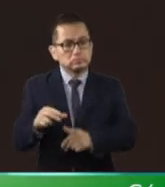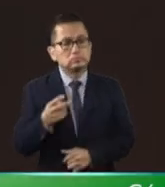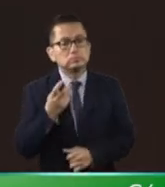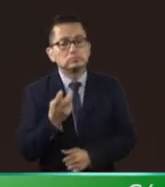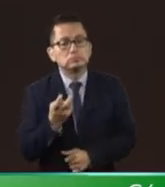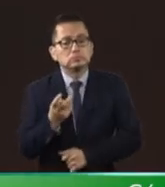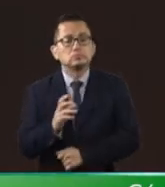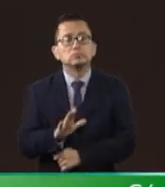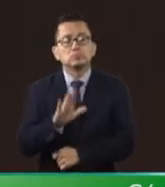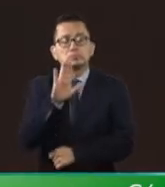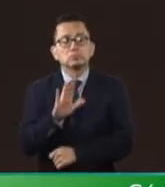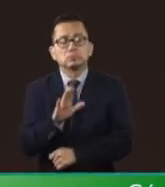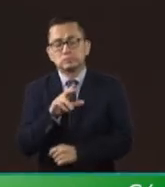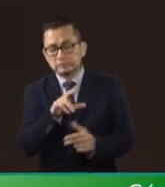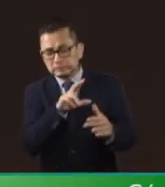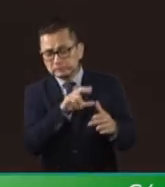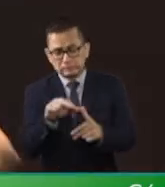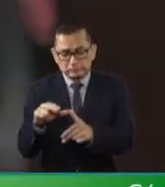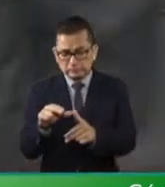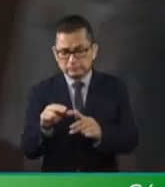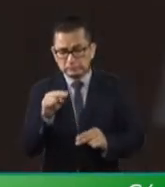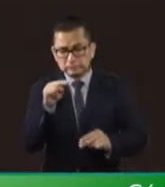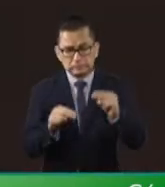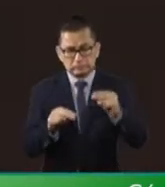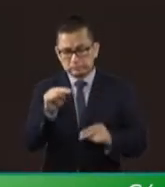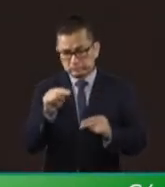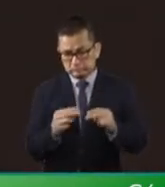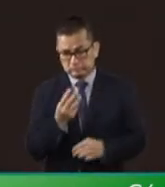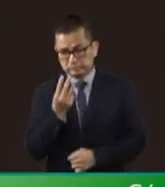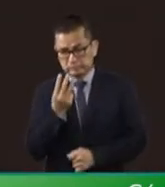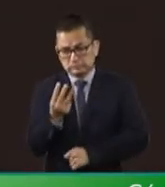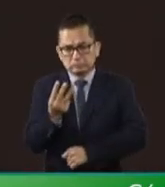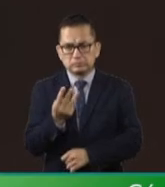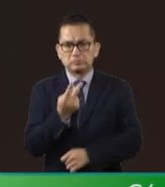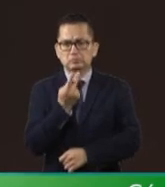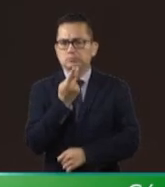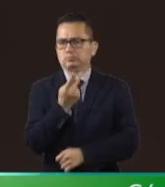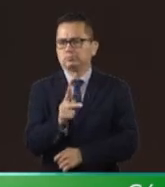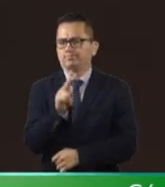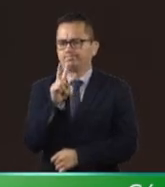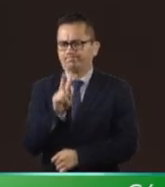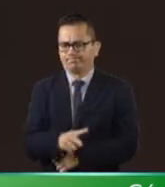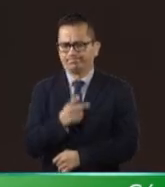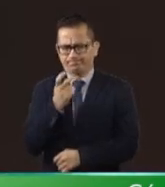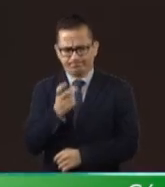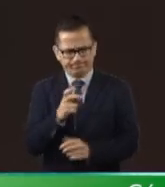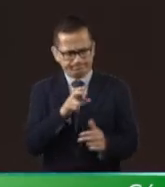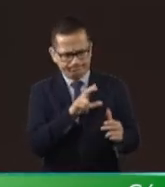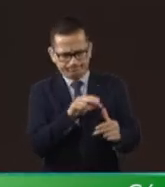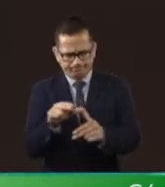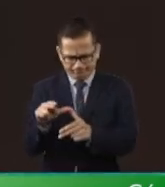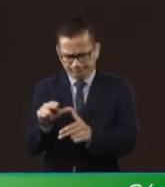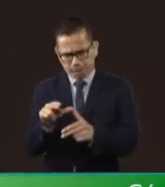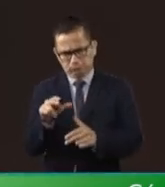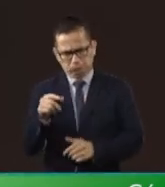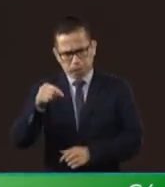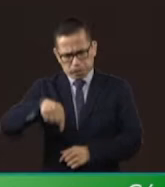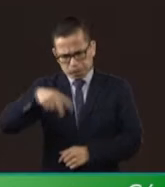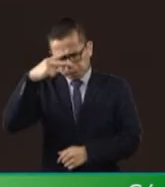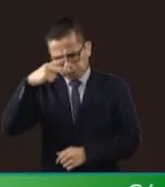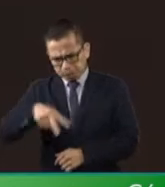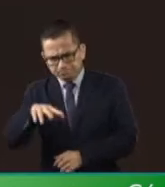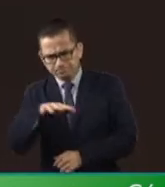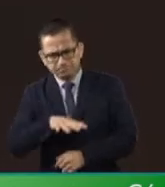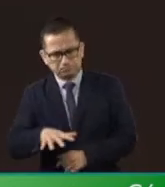pronosticaba que máximo alcanzaría la categoría 3. Sin embargo, para sorpresa no solo de los mexicanos, sino del